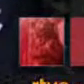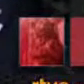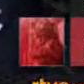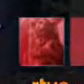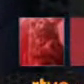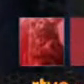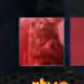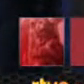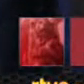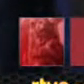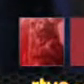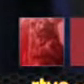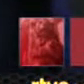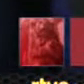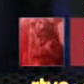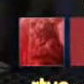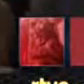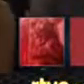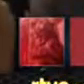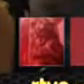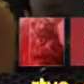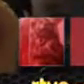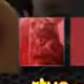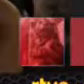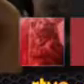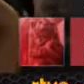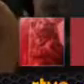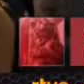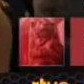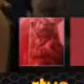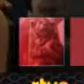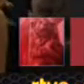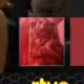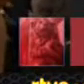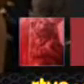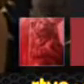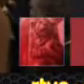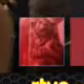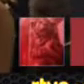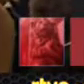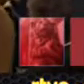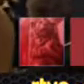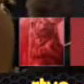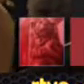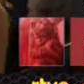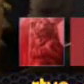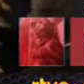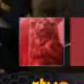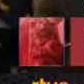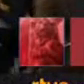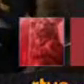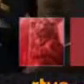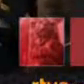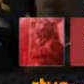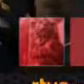se pueda modificar. Unas materias con unos requisitos, otras materias con requisitos más distintos y agravados. Bueno, pues vemos ya que la